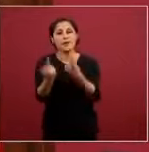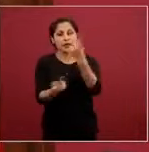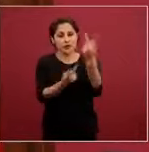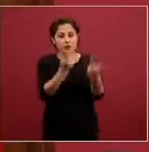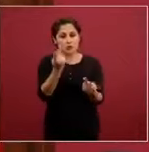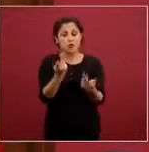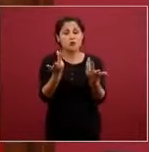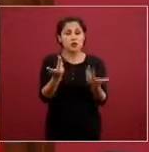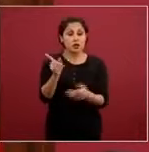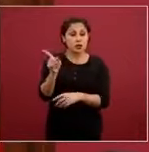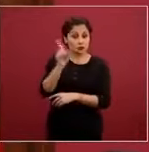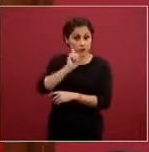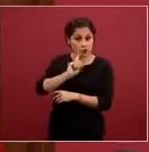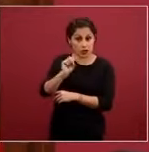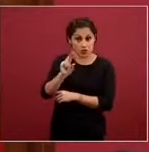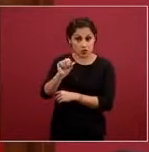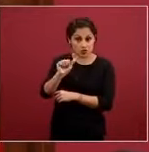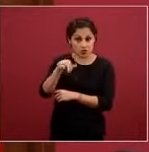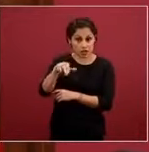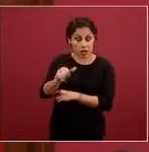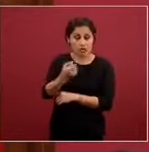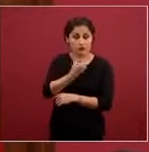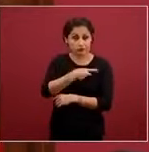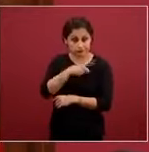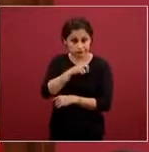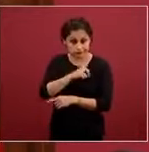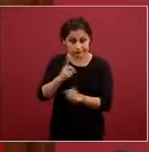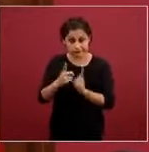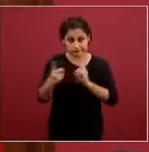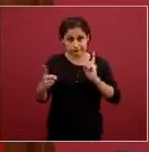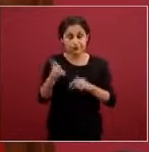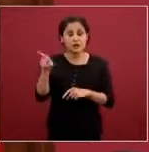Susana va a preguntar si la